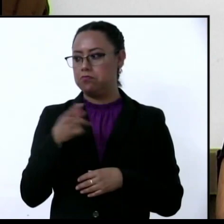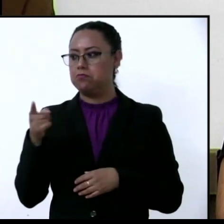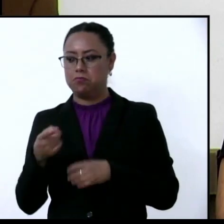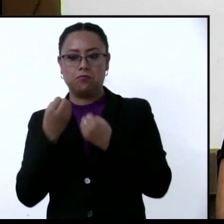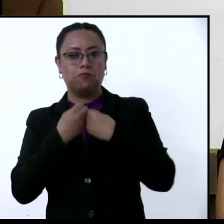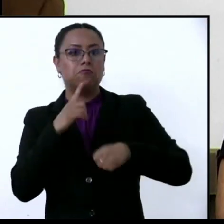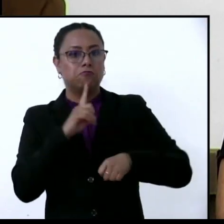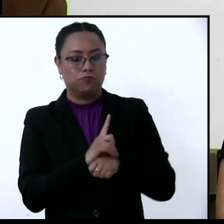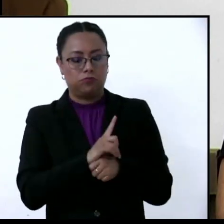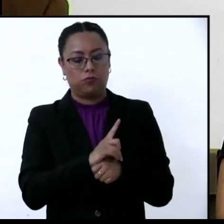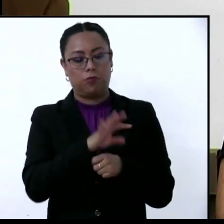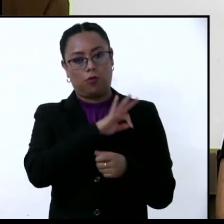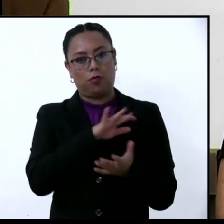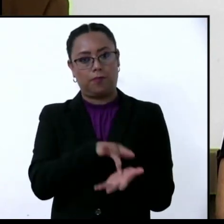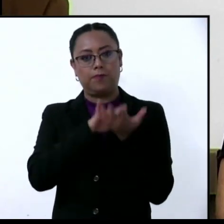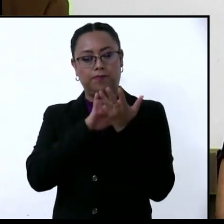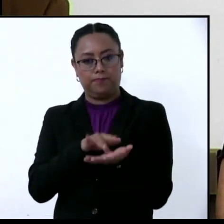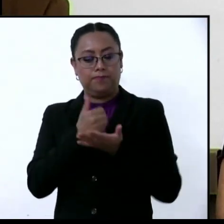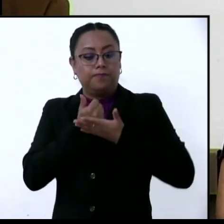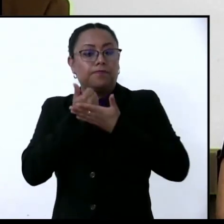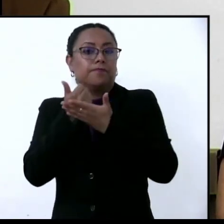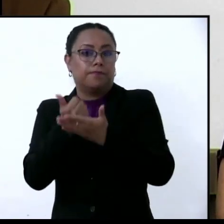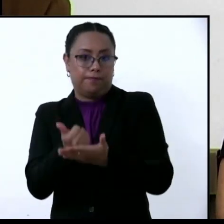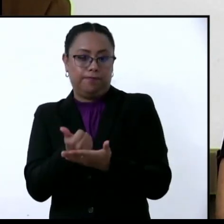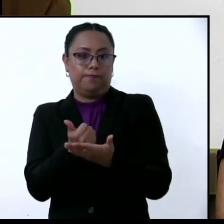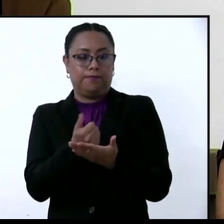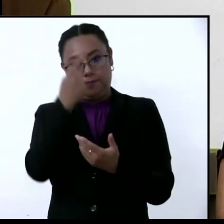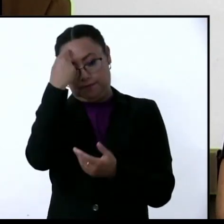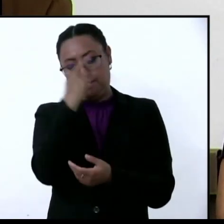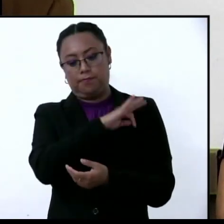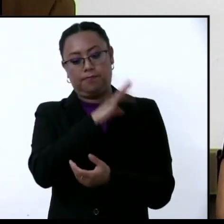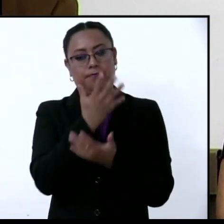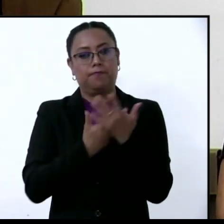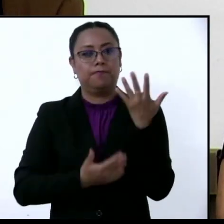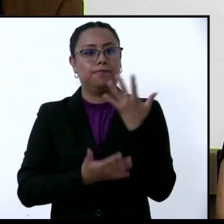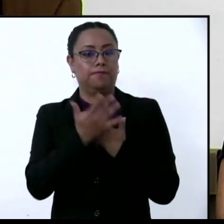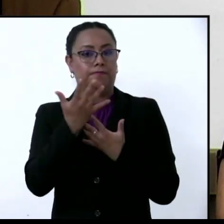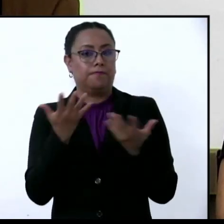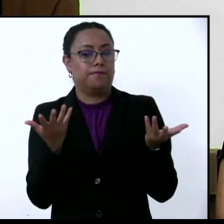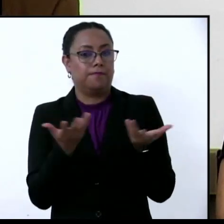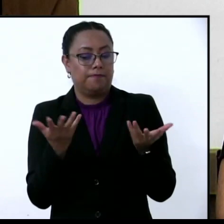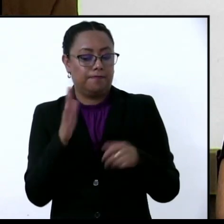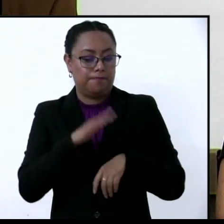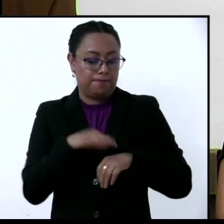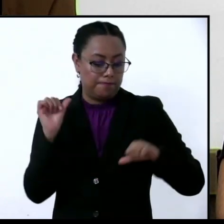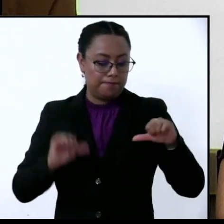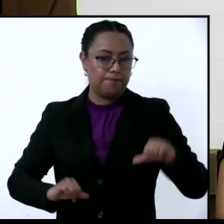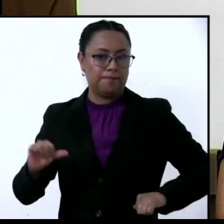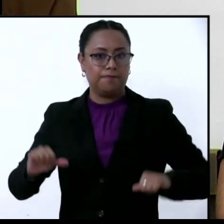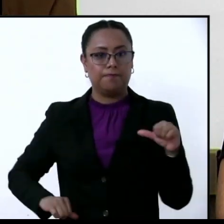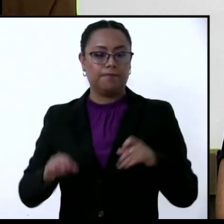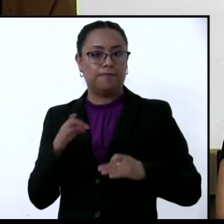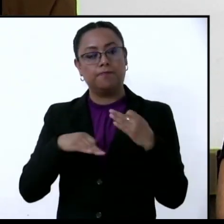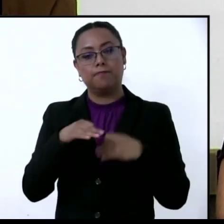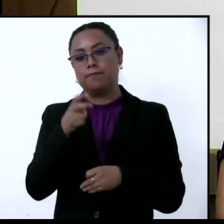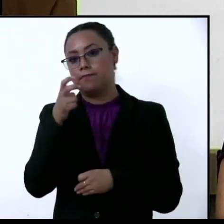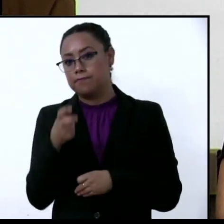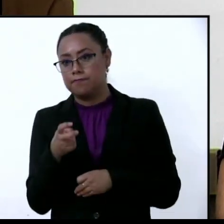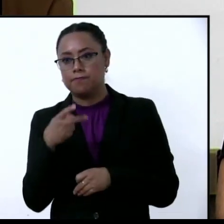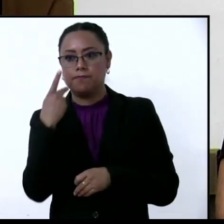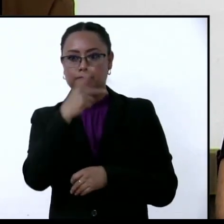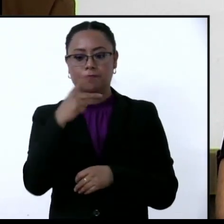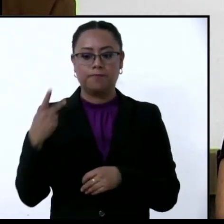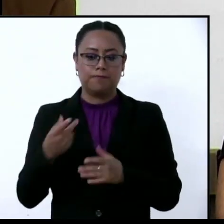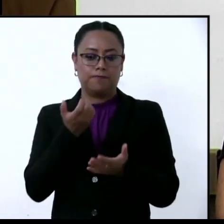de abonar y de ayudar en la creación de actividades que tienen que ver con la